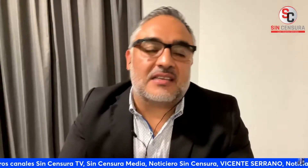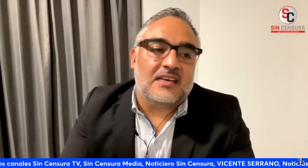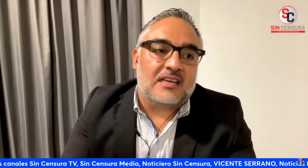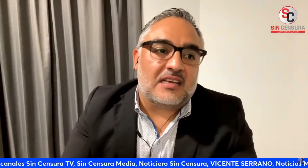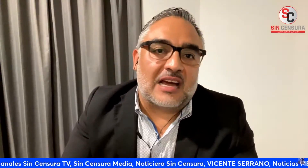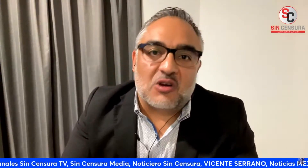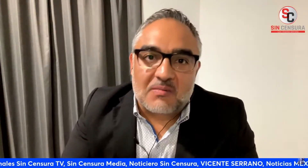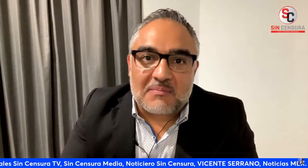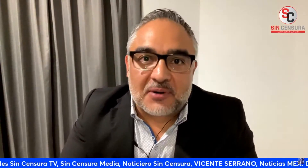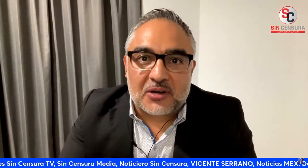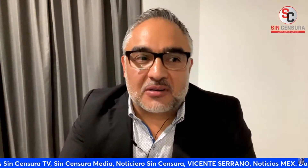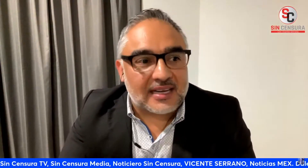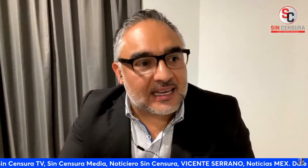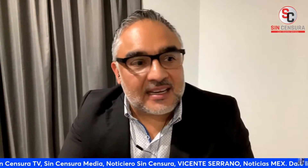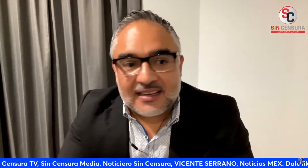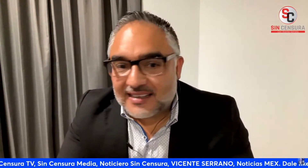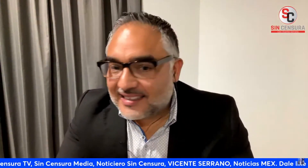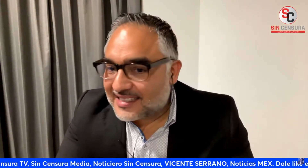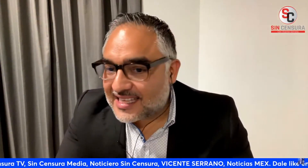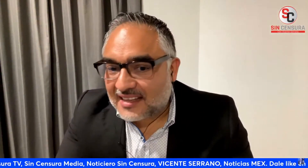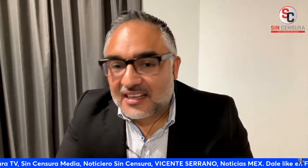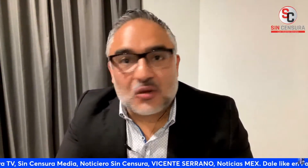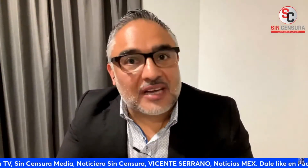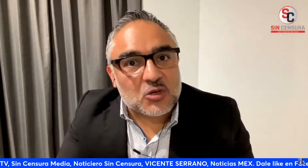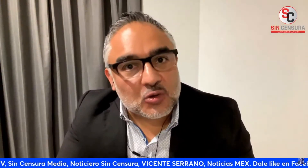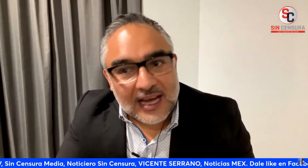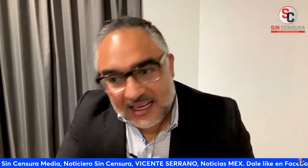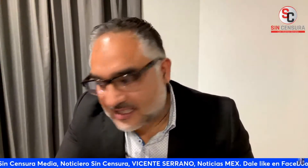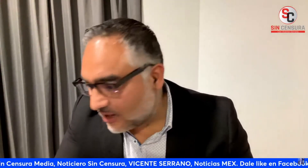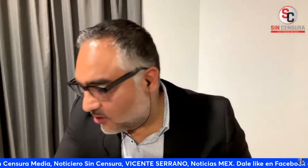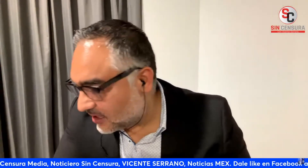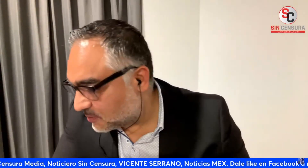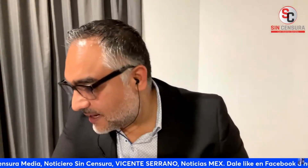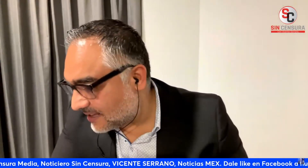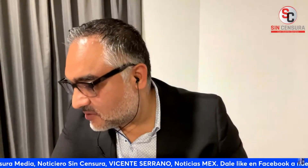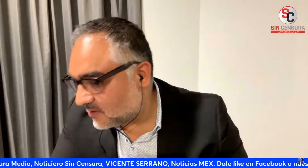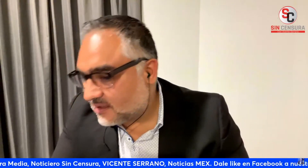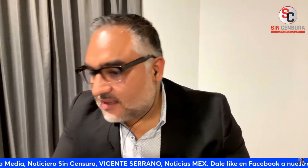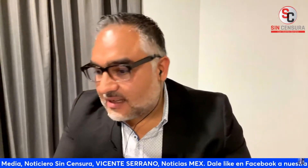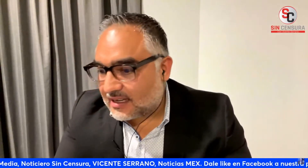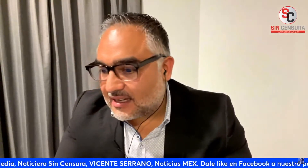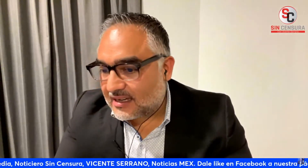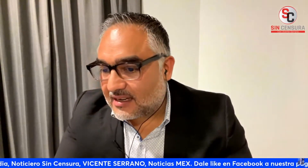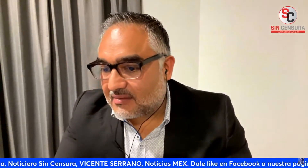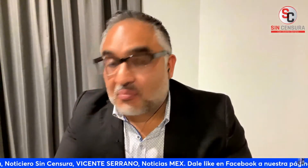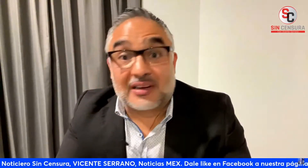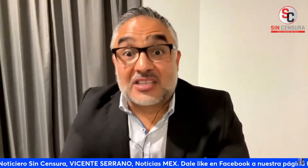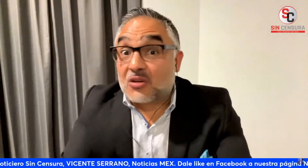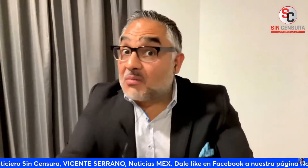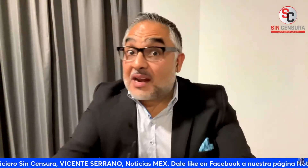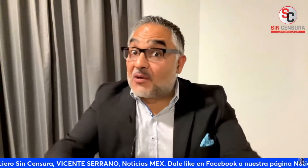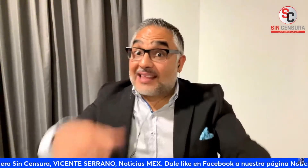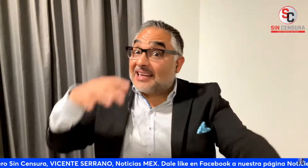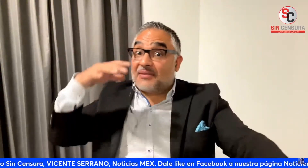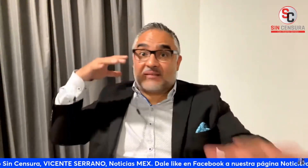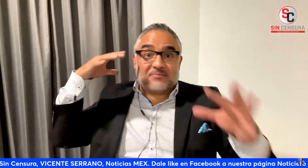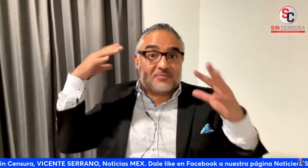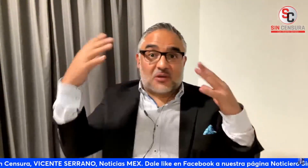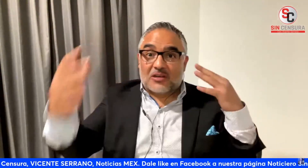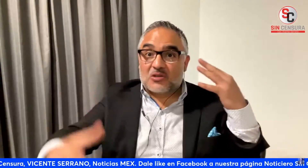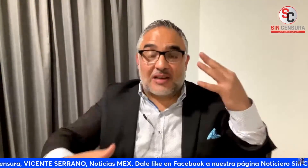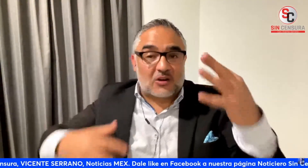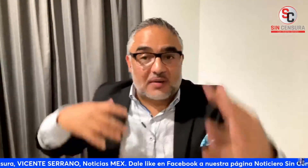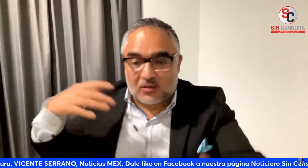Gómez Brenes y a Norman Pearl, que se han tenido que chutar esta hora esperando, porque ha sido como una bola de